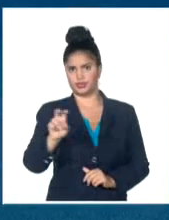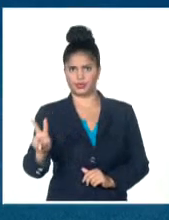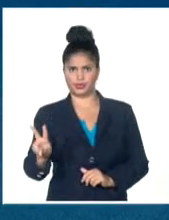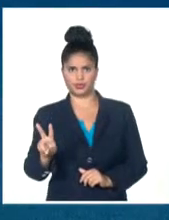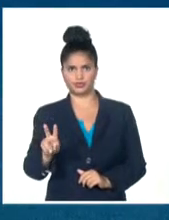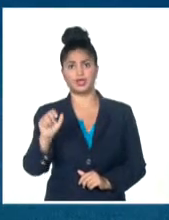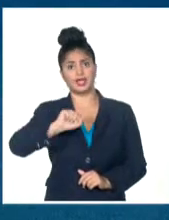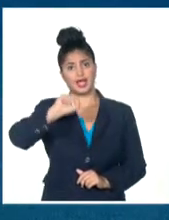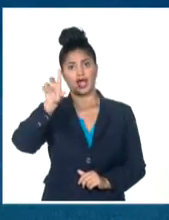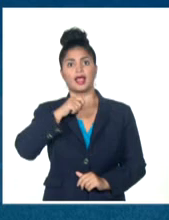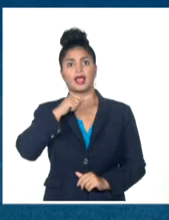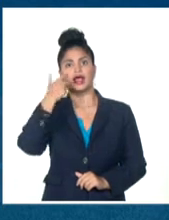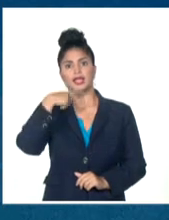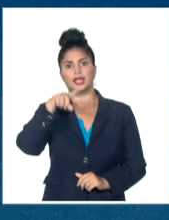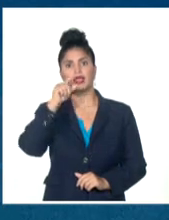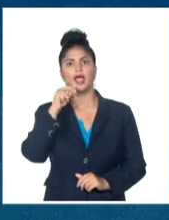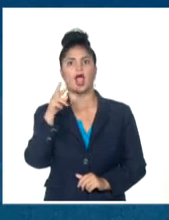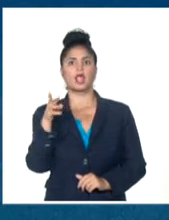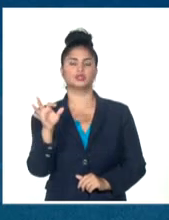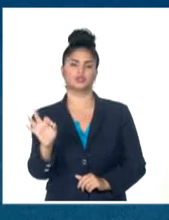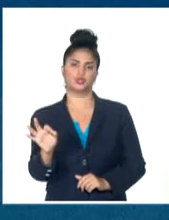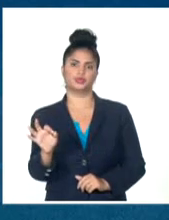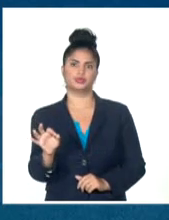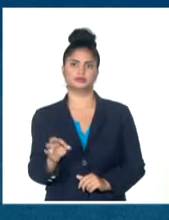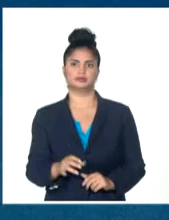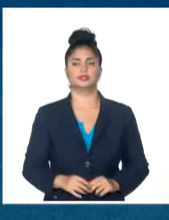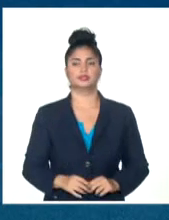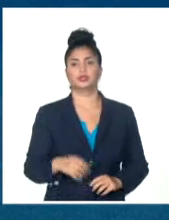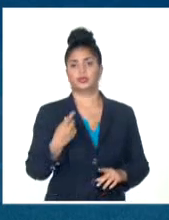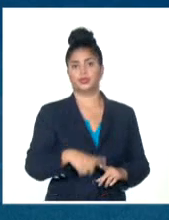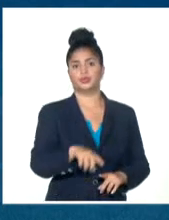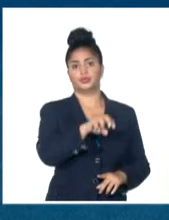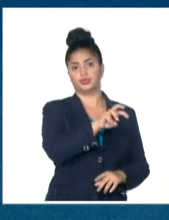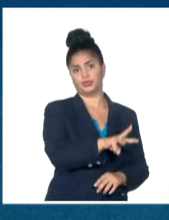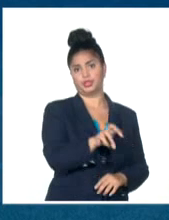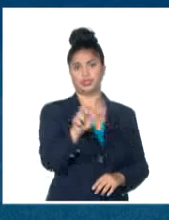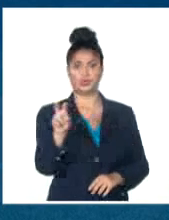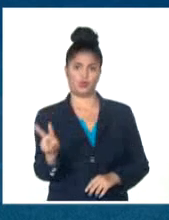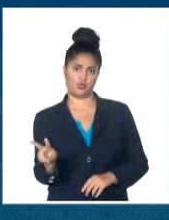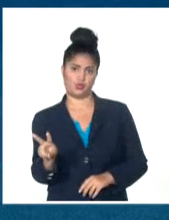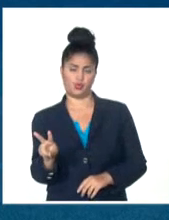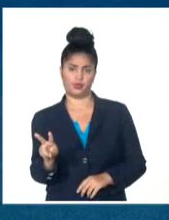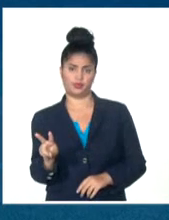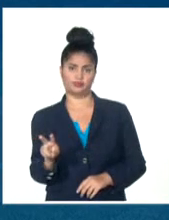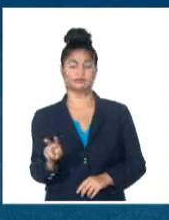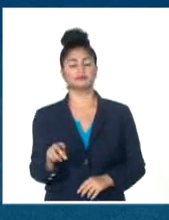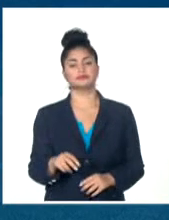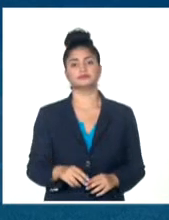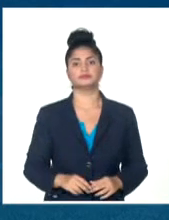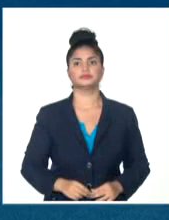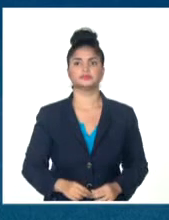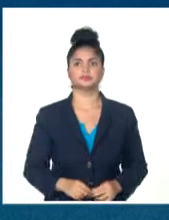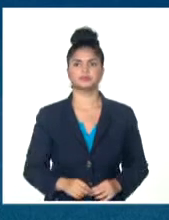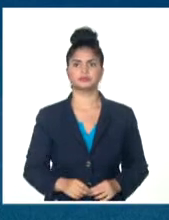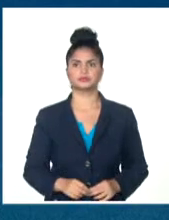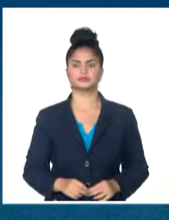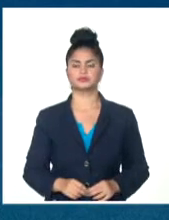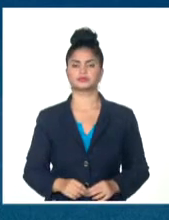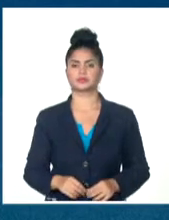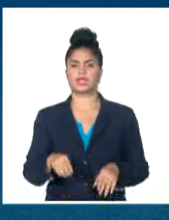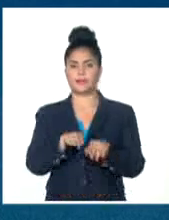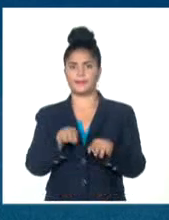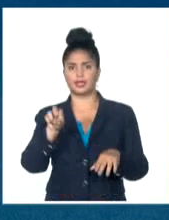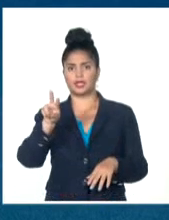Leandro Turiño y luego los leñadores se desquitaron 3-1 apoyados en el noveno salvamento de Alberto Civil, que empata con un Vladimir